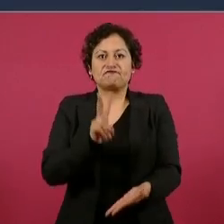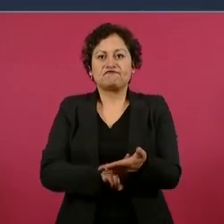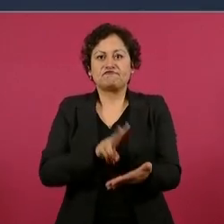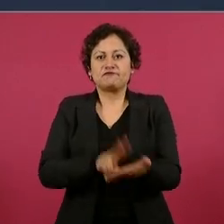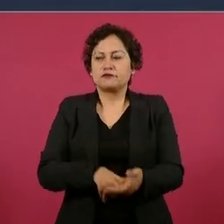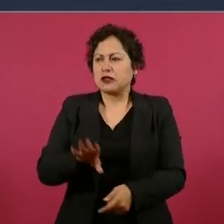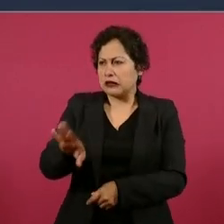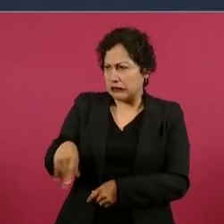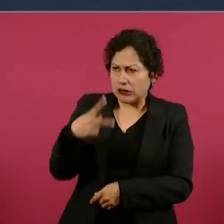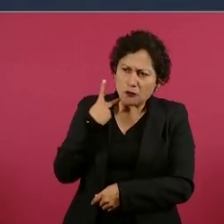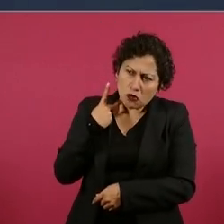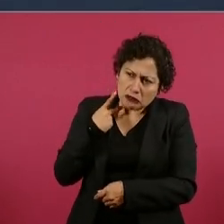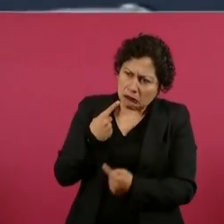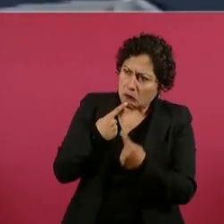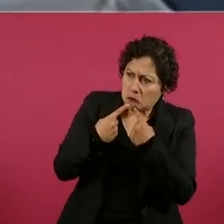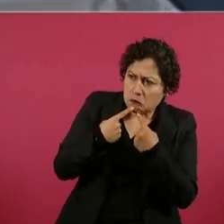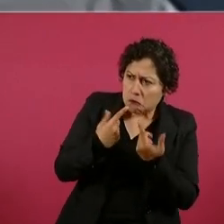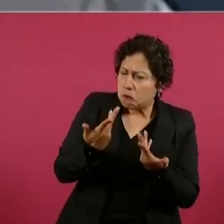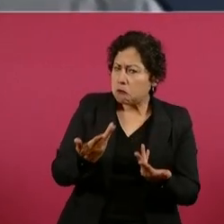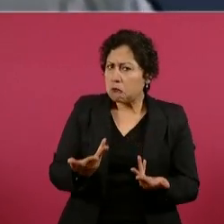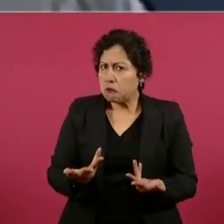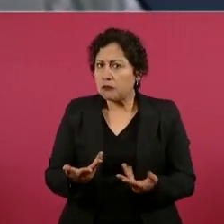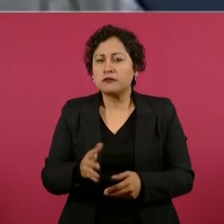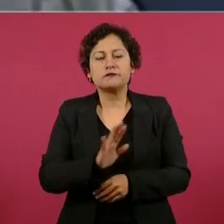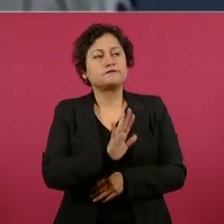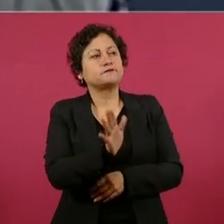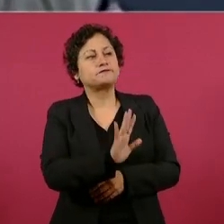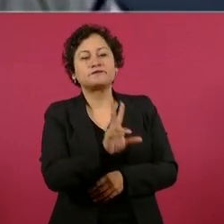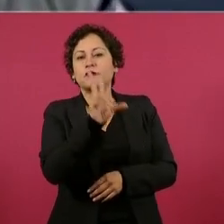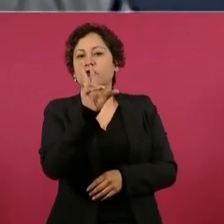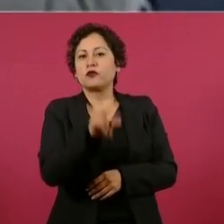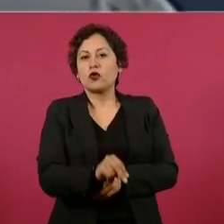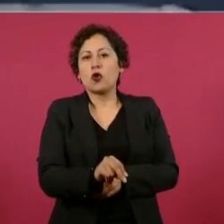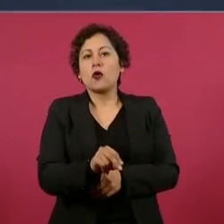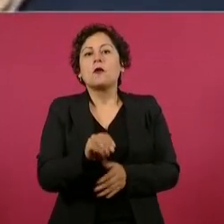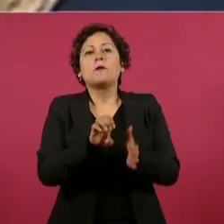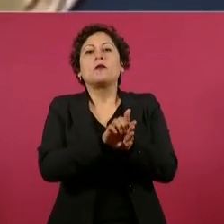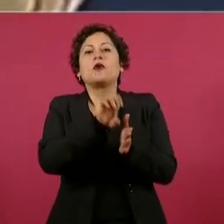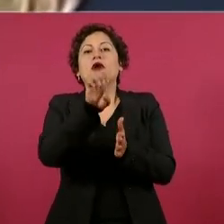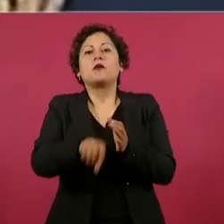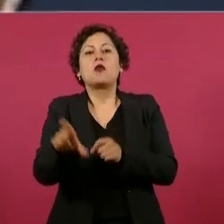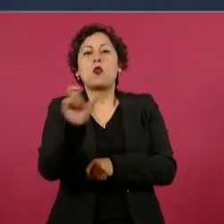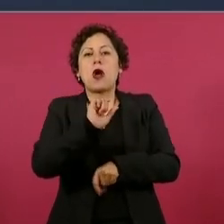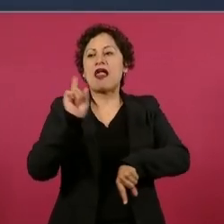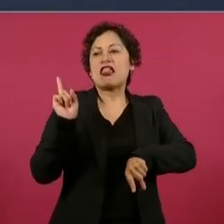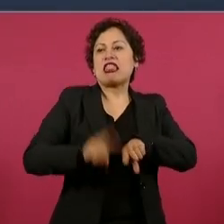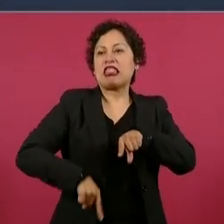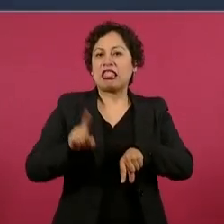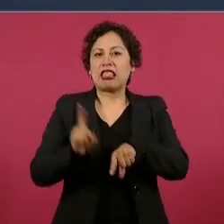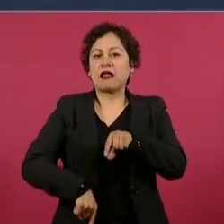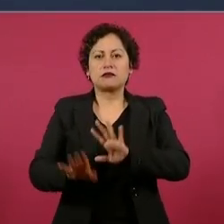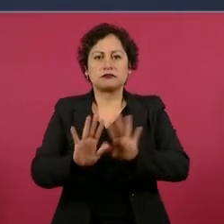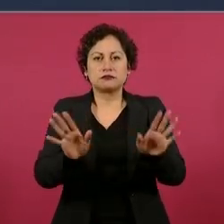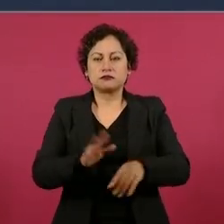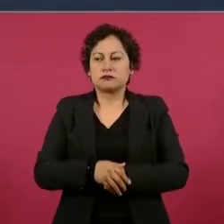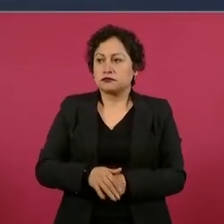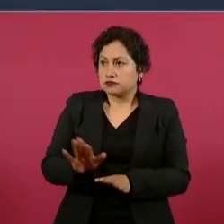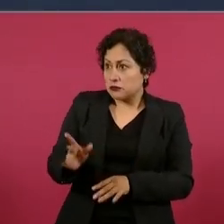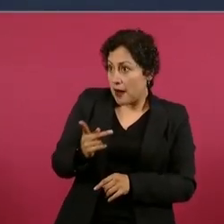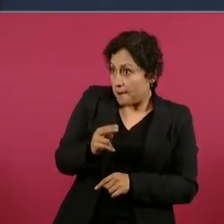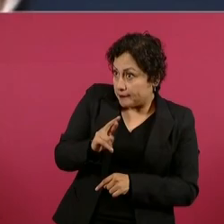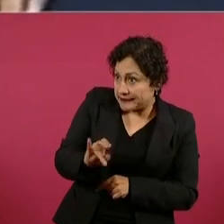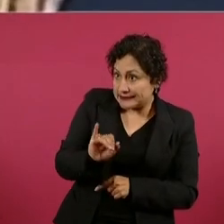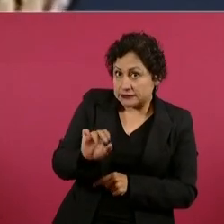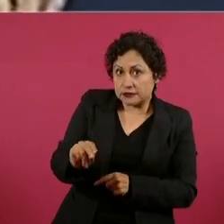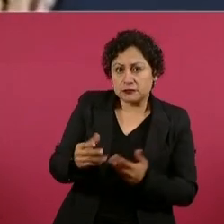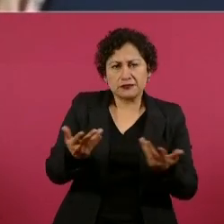no es también negociación? No, cuando no se comprometen principios, cuando no se dejan trozos de dignidad. ¿Y no puedes en negociar el con el PRI sin comprometer principios? No, pero principios.